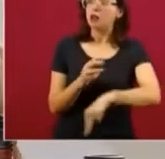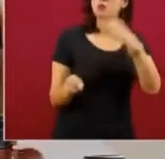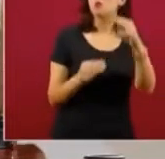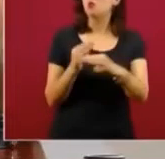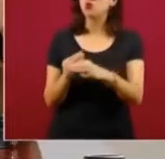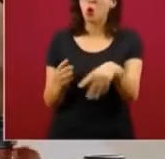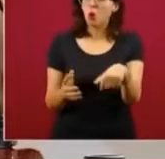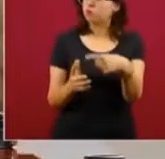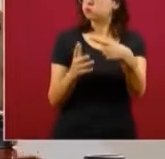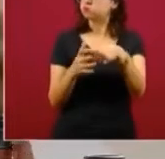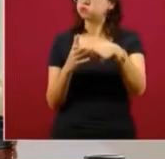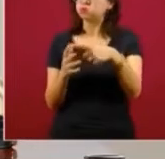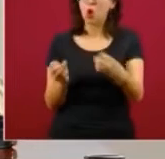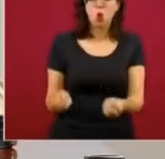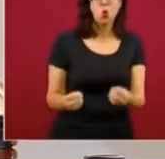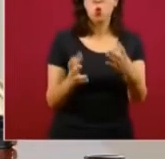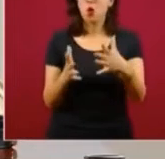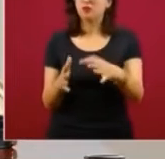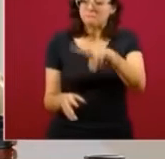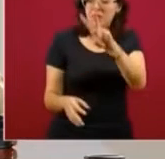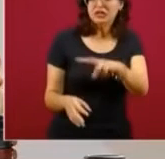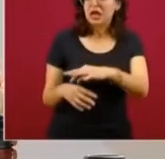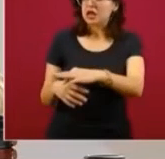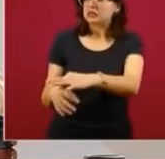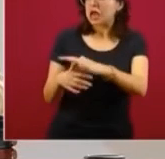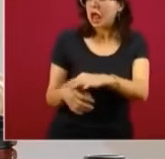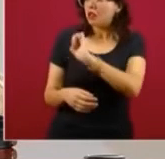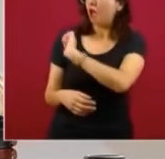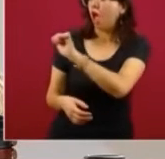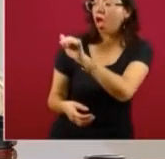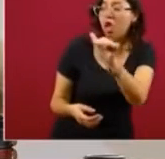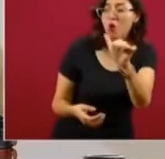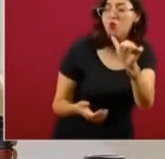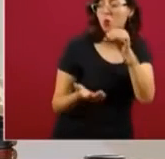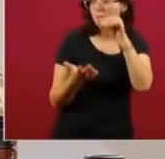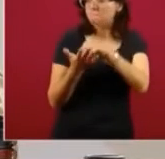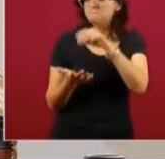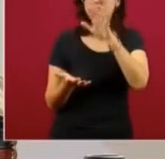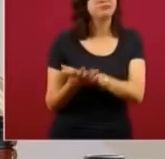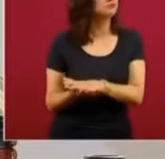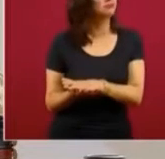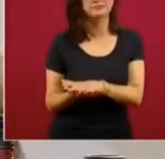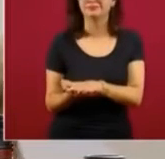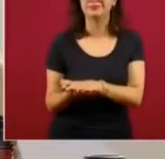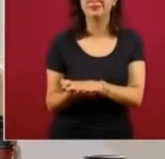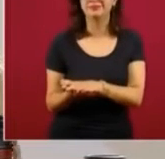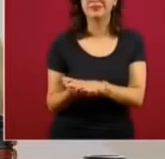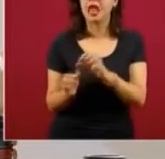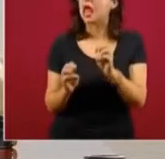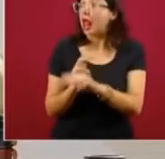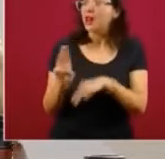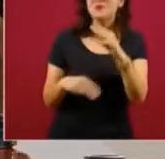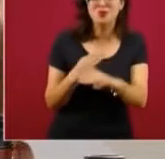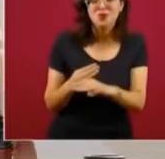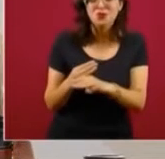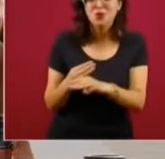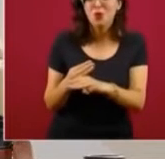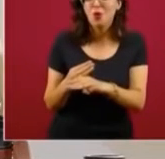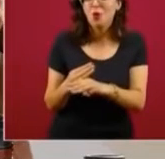calcular antes que hablar. En 1784, a los 7 años, asistió a la escuela rural, en donde corrigió su